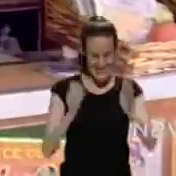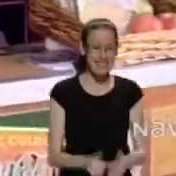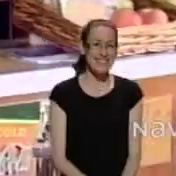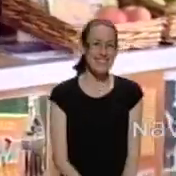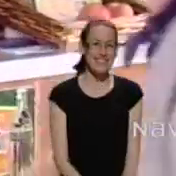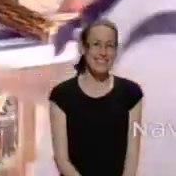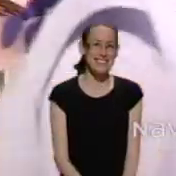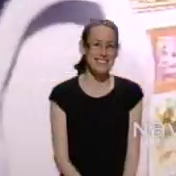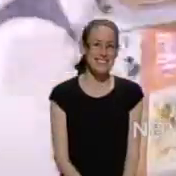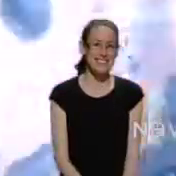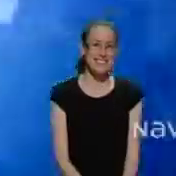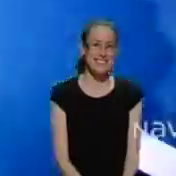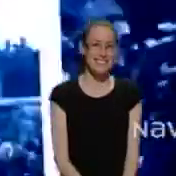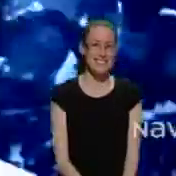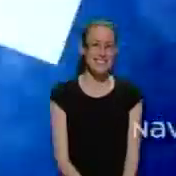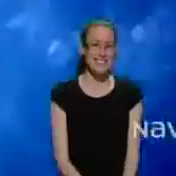Hola. Por favor, a todos.